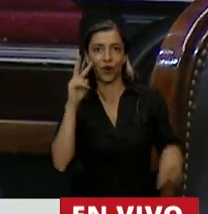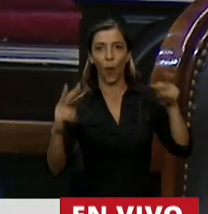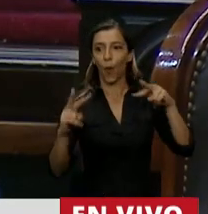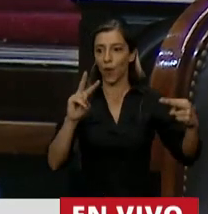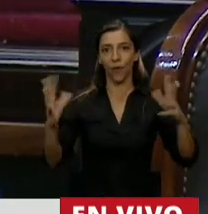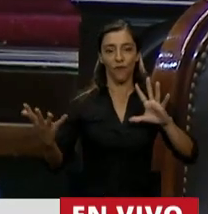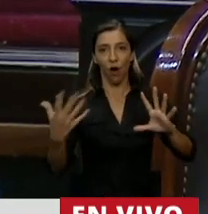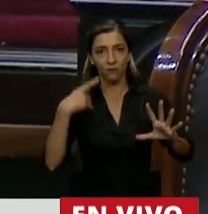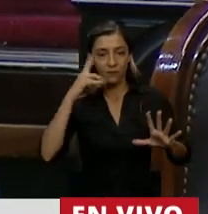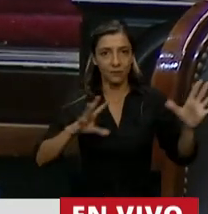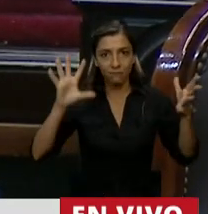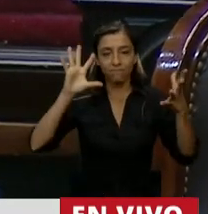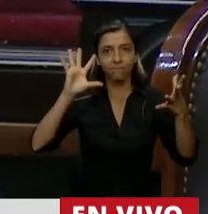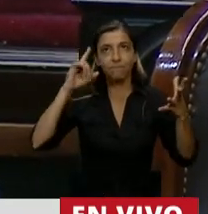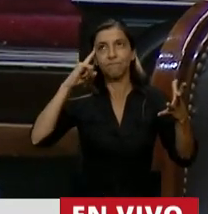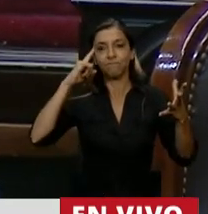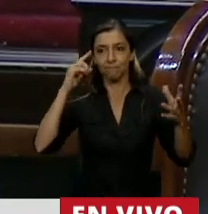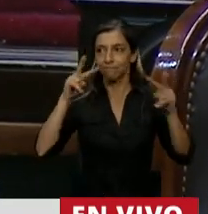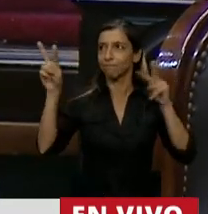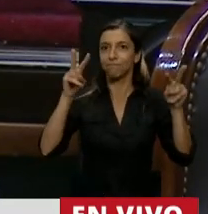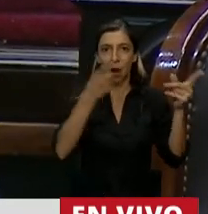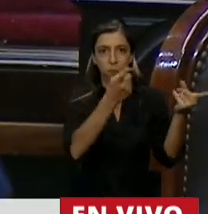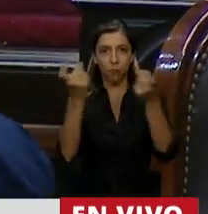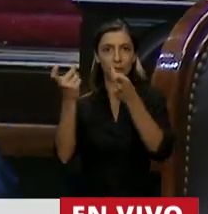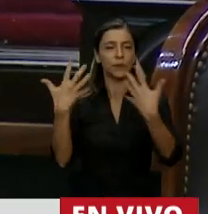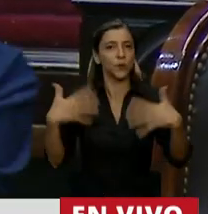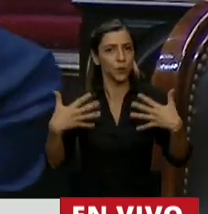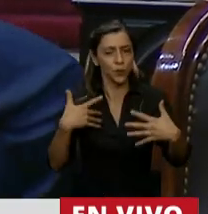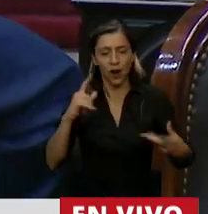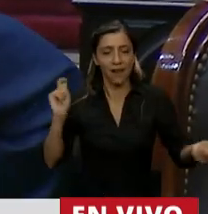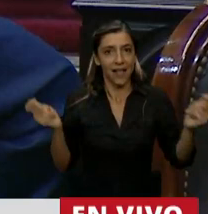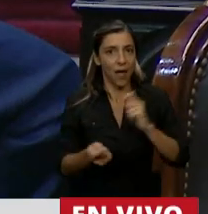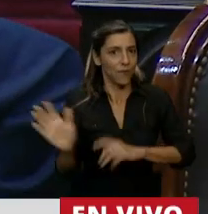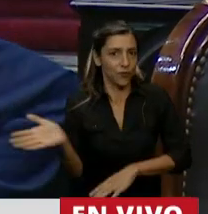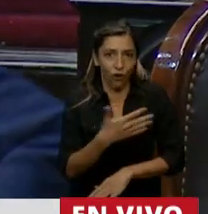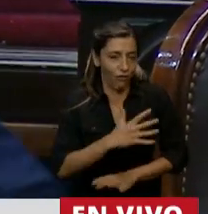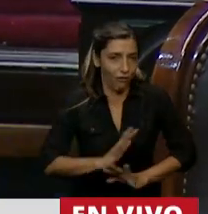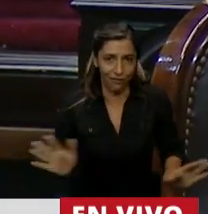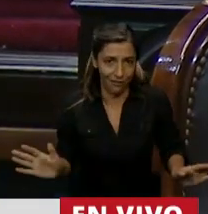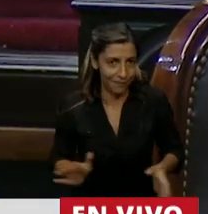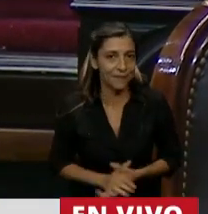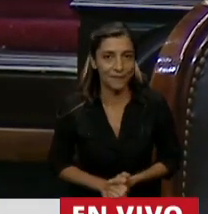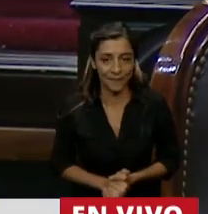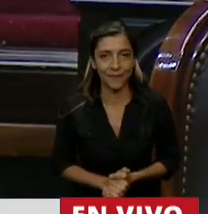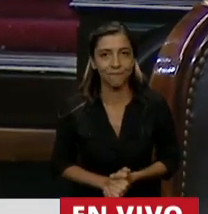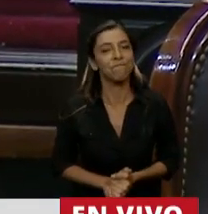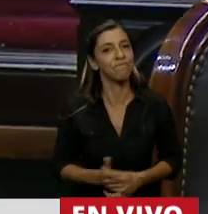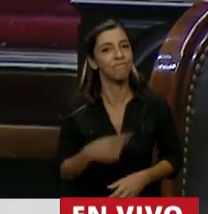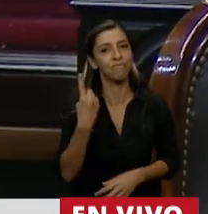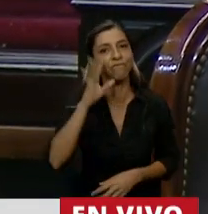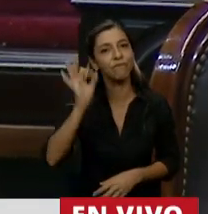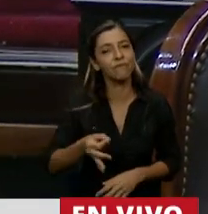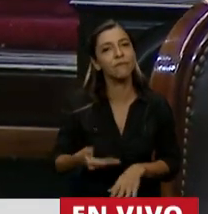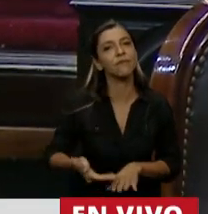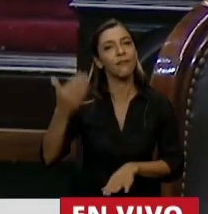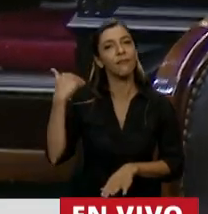de aprender el mundo que nos rodea. En todos los sentidos podemos decir que la evolución que